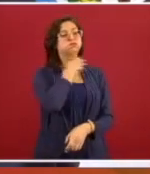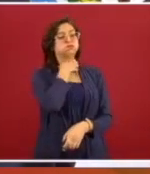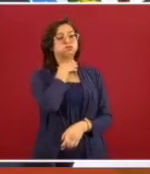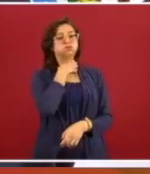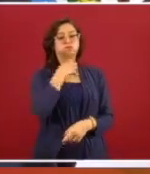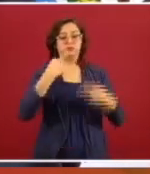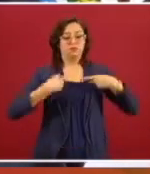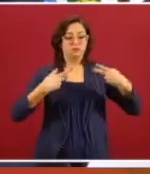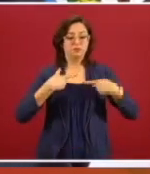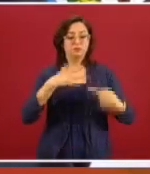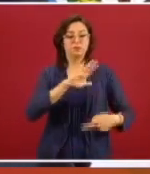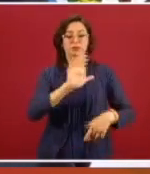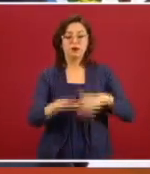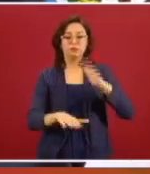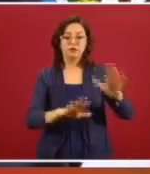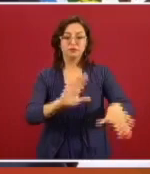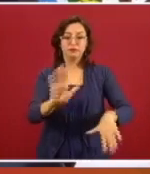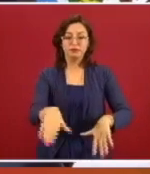vidas humanas.